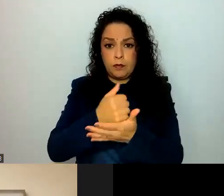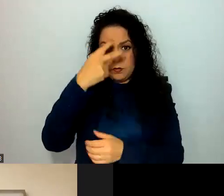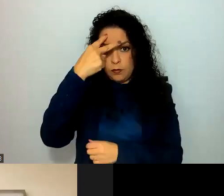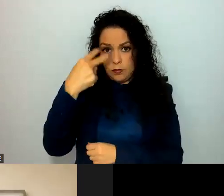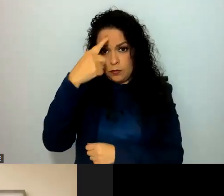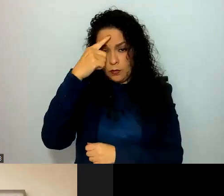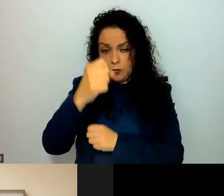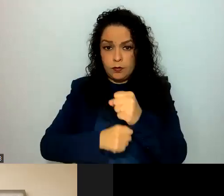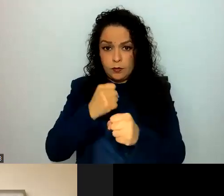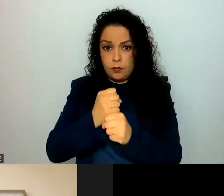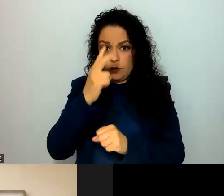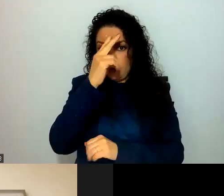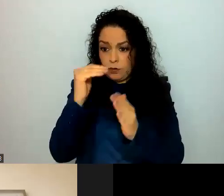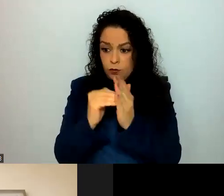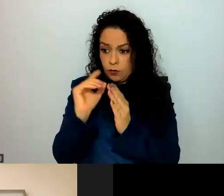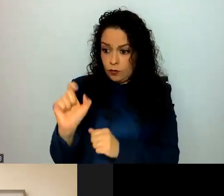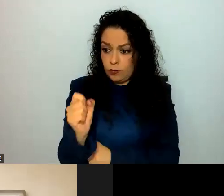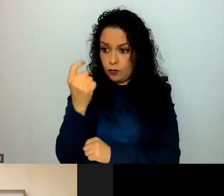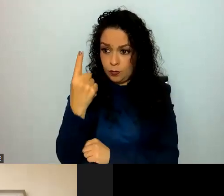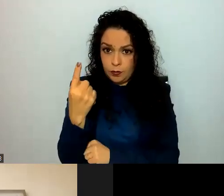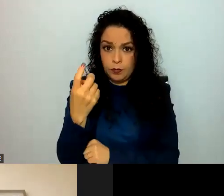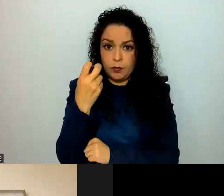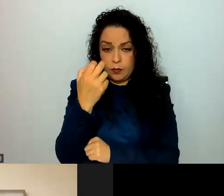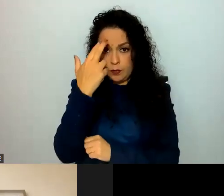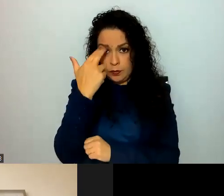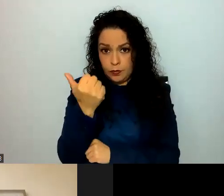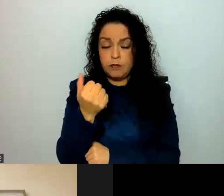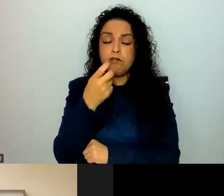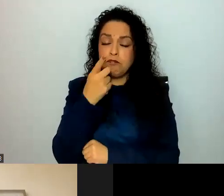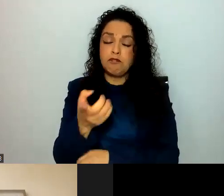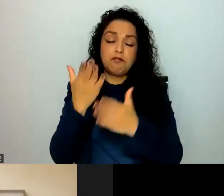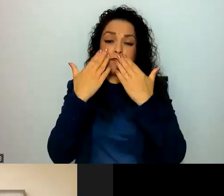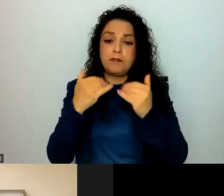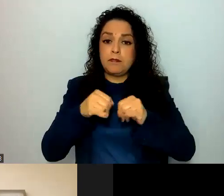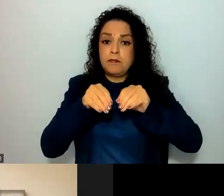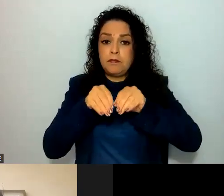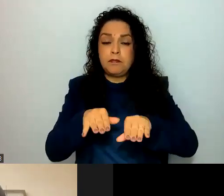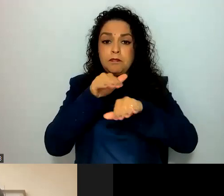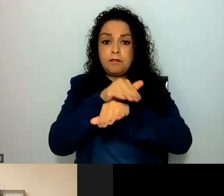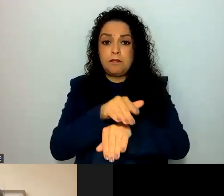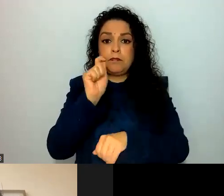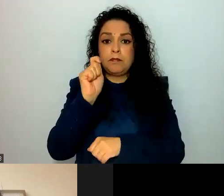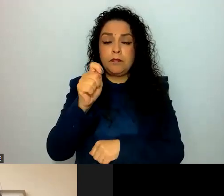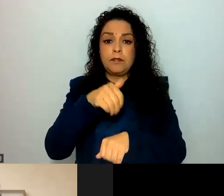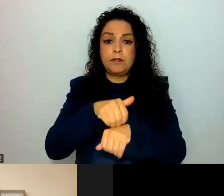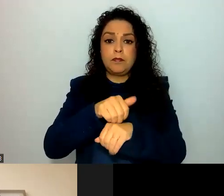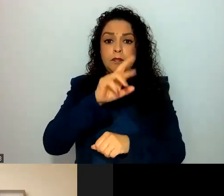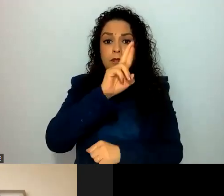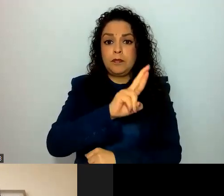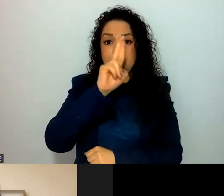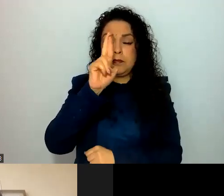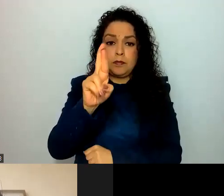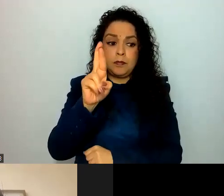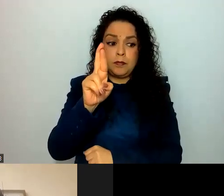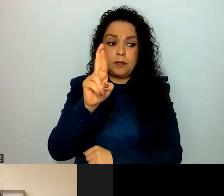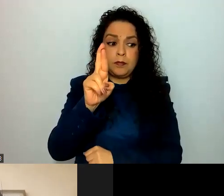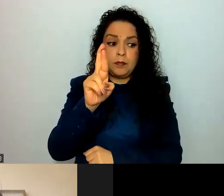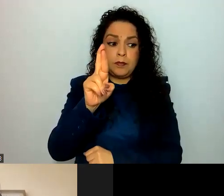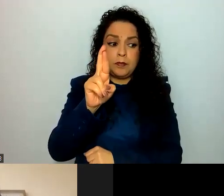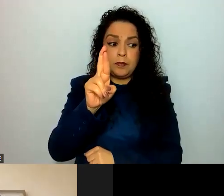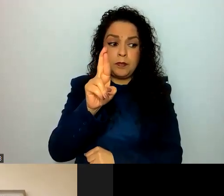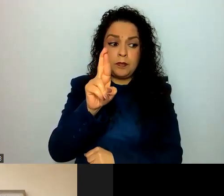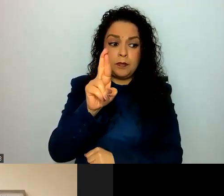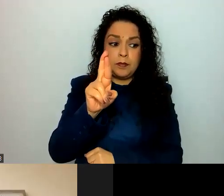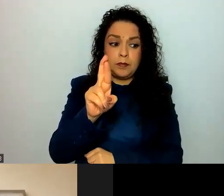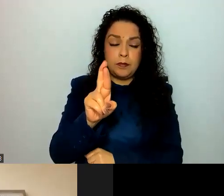fiscal 2021, por lo que se declara en extensa información en materia de recurso de revisión relacionada con la solicitud con número